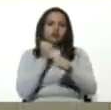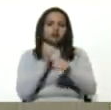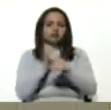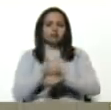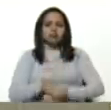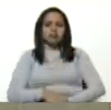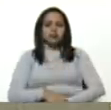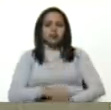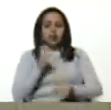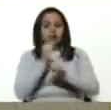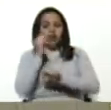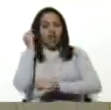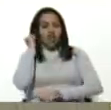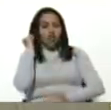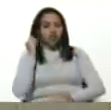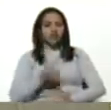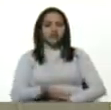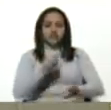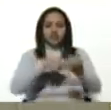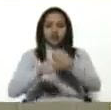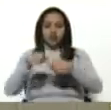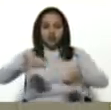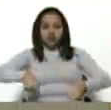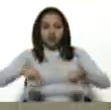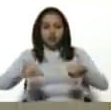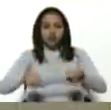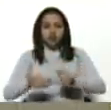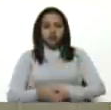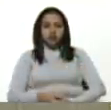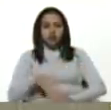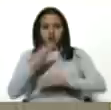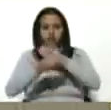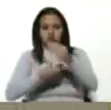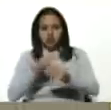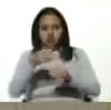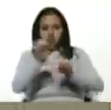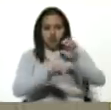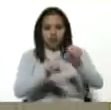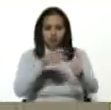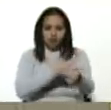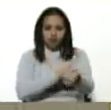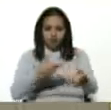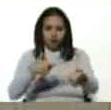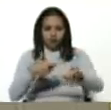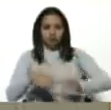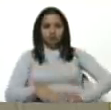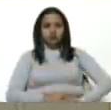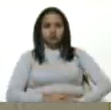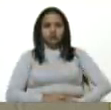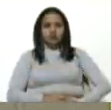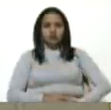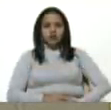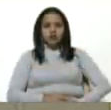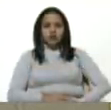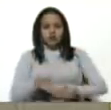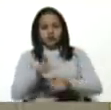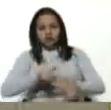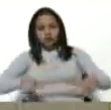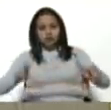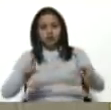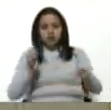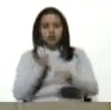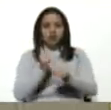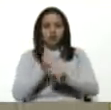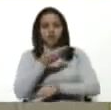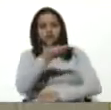una trabajadora de un supermercado donde se hicieron pruebas por despistaje de sitio de trabajo.